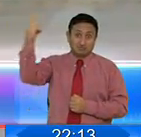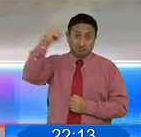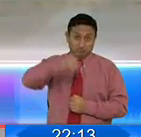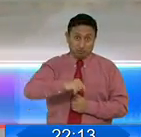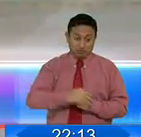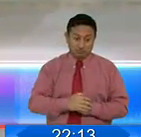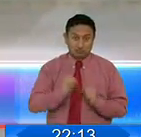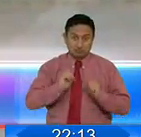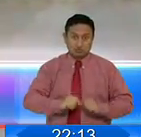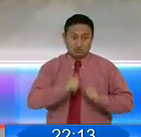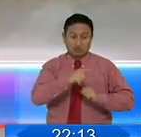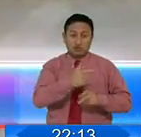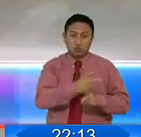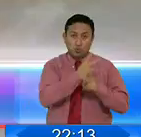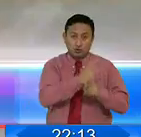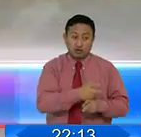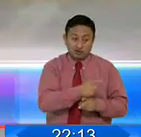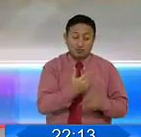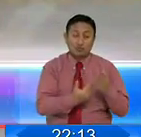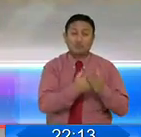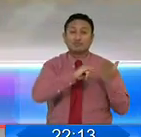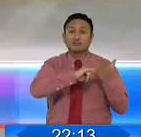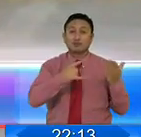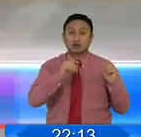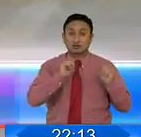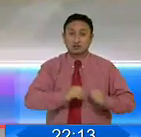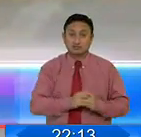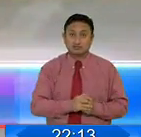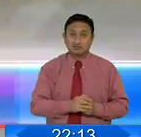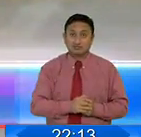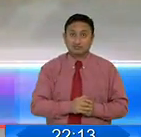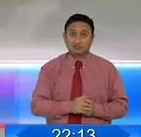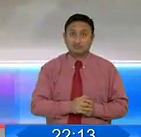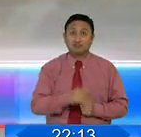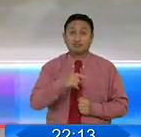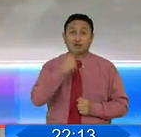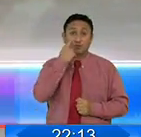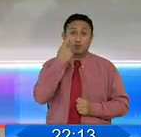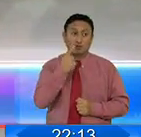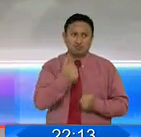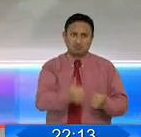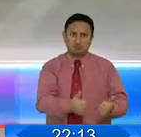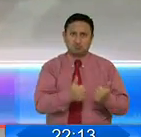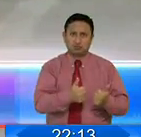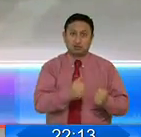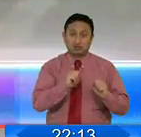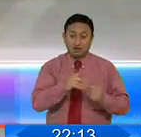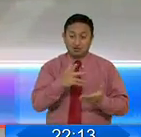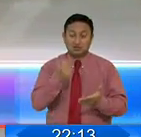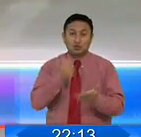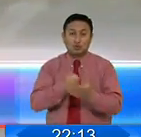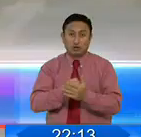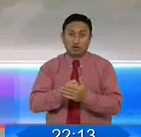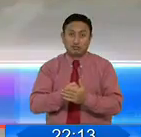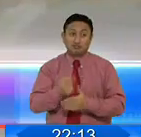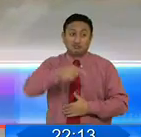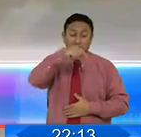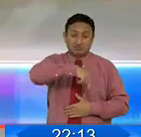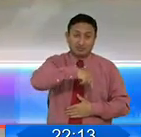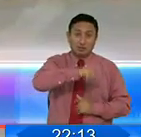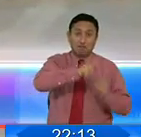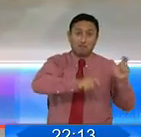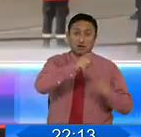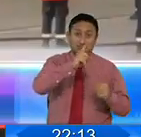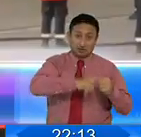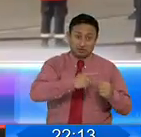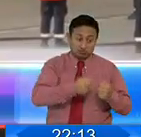situación en cuanto a la tecnología, en cuanto a la sensibilidad y especificidad de estas pruebas que han sido adquiridas para ser corridas a los ciudadanos